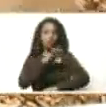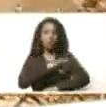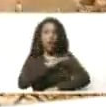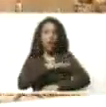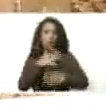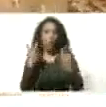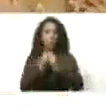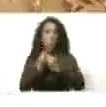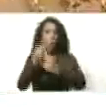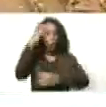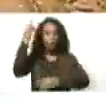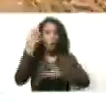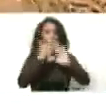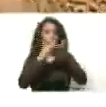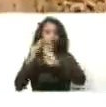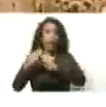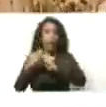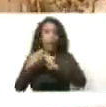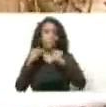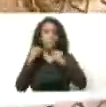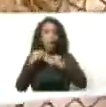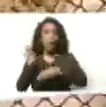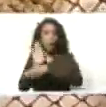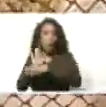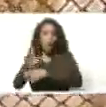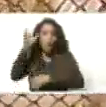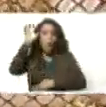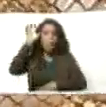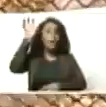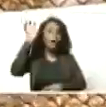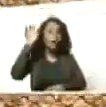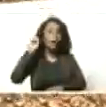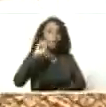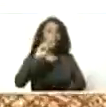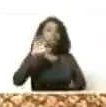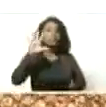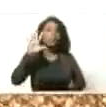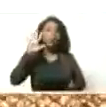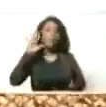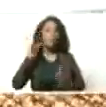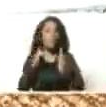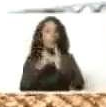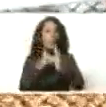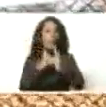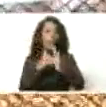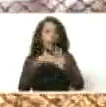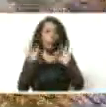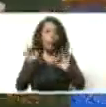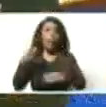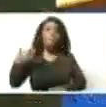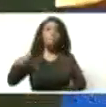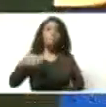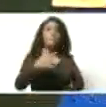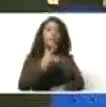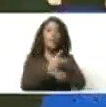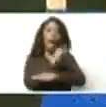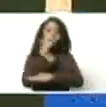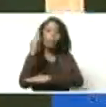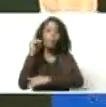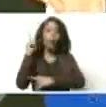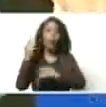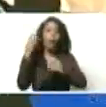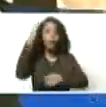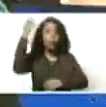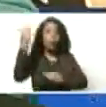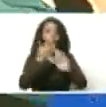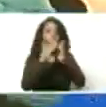consejos comunales para reforestar nuestra patria con 25 mil especies árboles por cada consejo comunal por cada